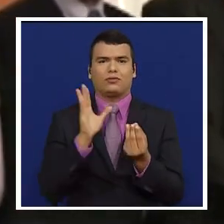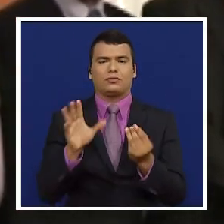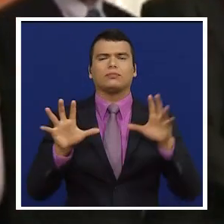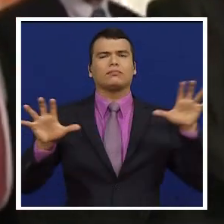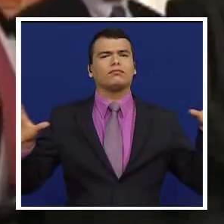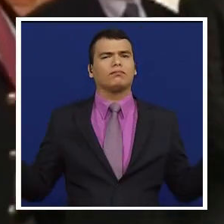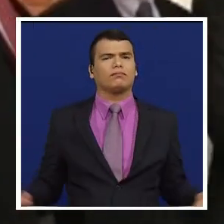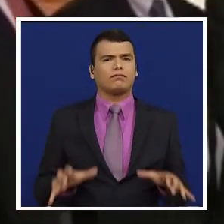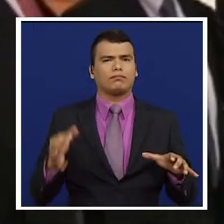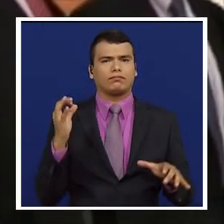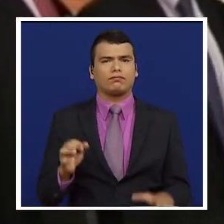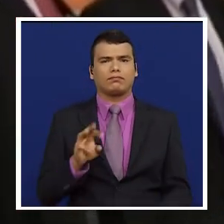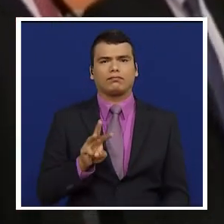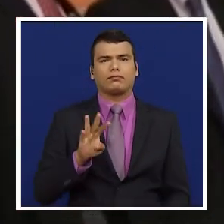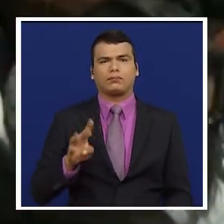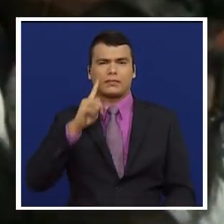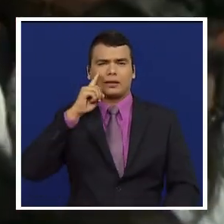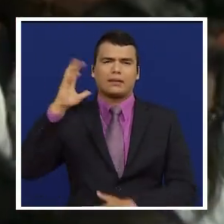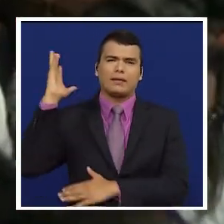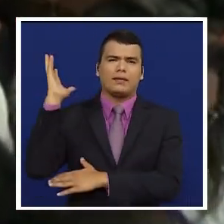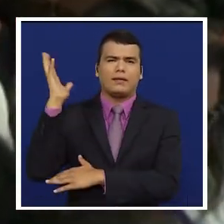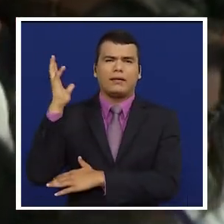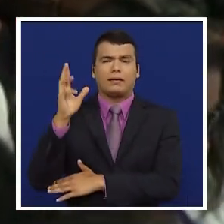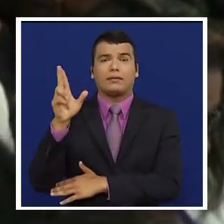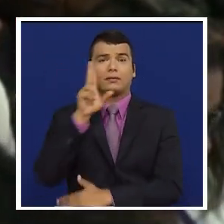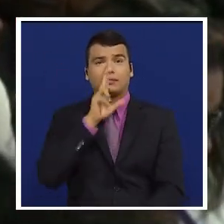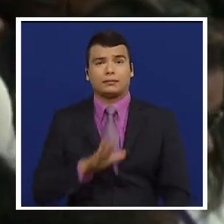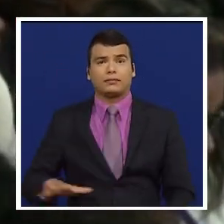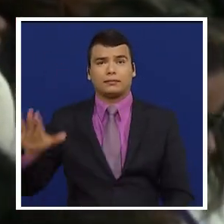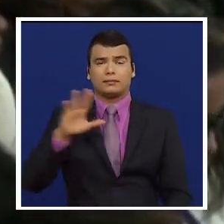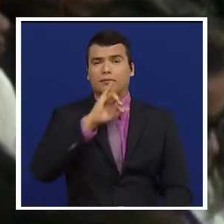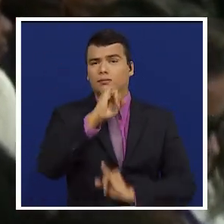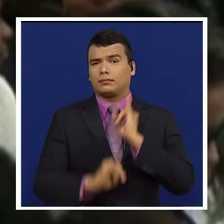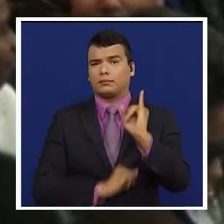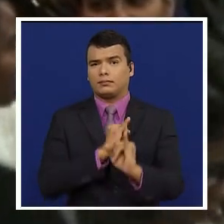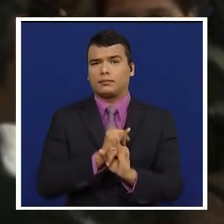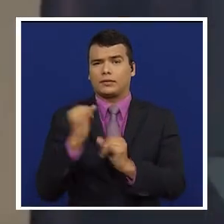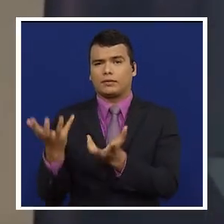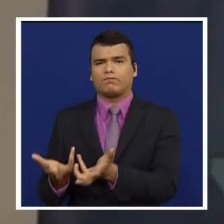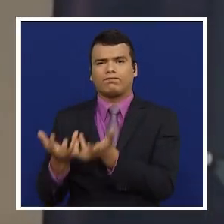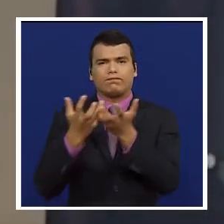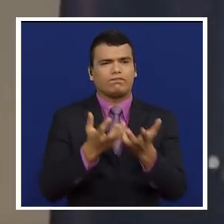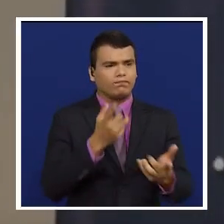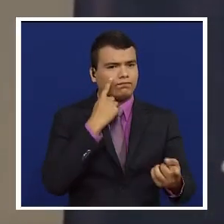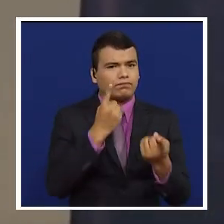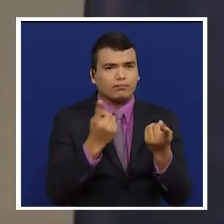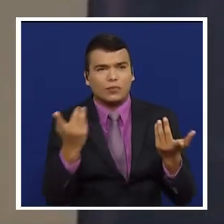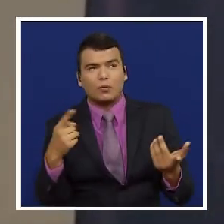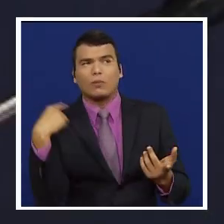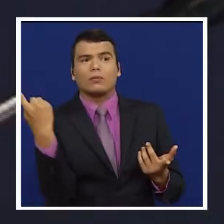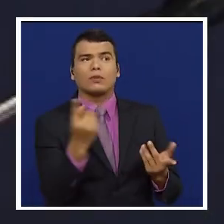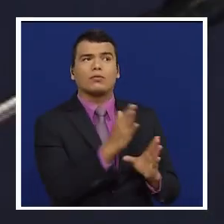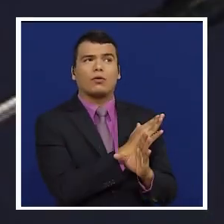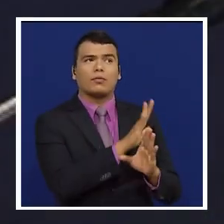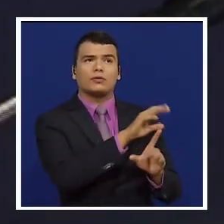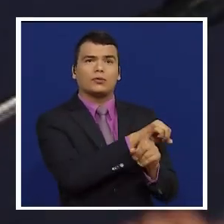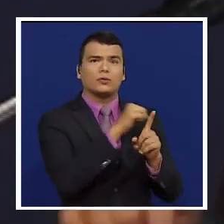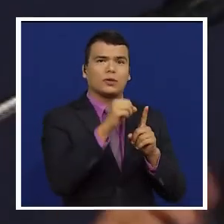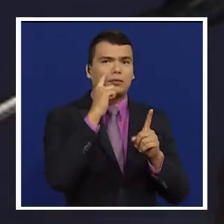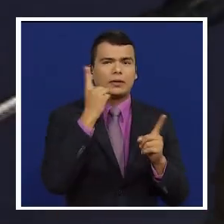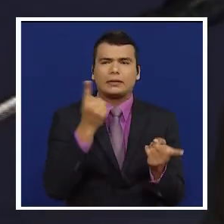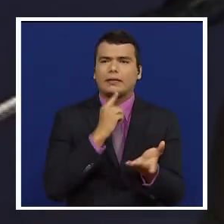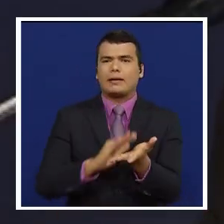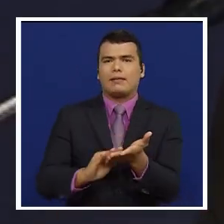se suman 34 conferencistas nacionales e internacionales para diseñar soluciones a desafíos de la sociedad colombiana. Hay unos